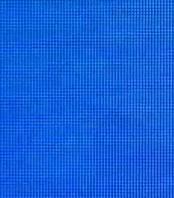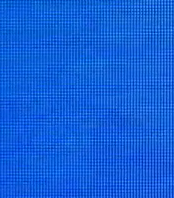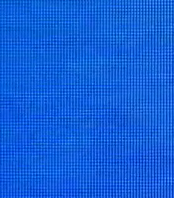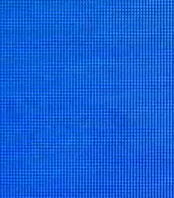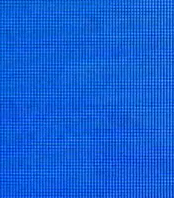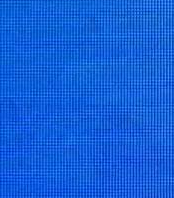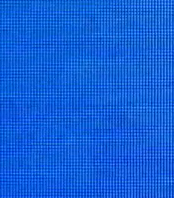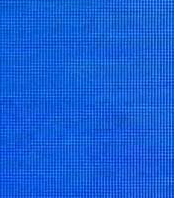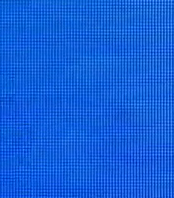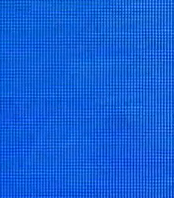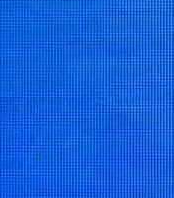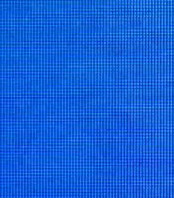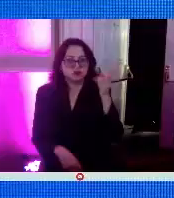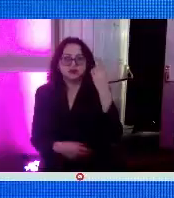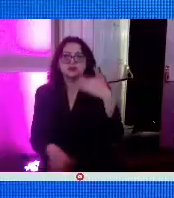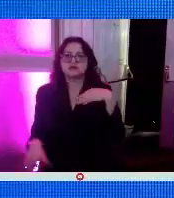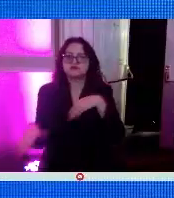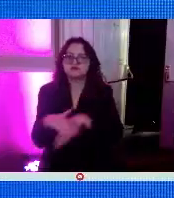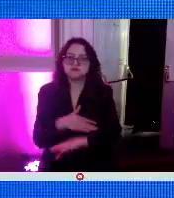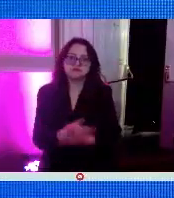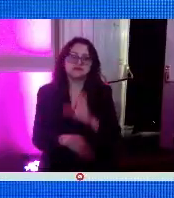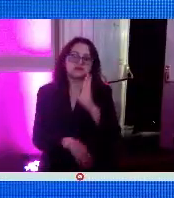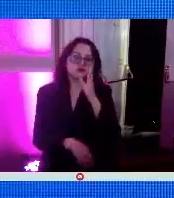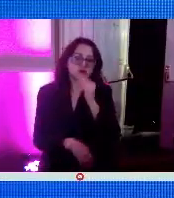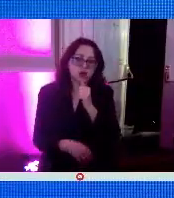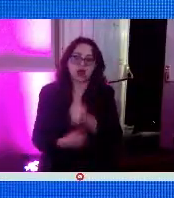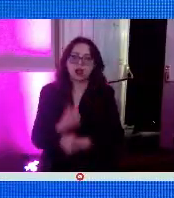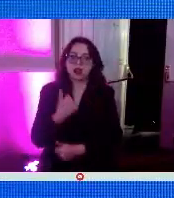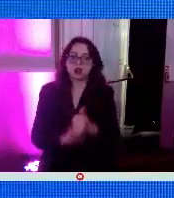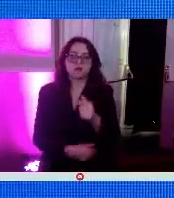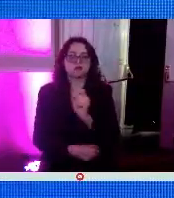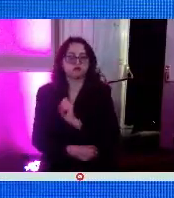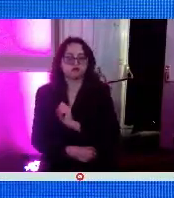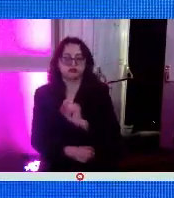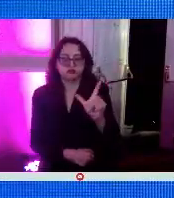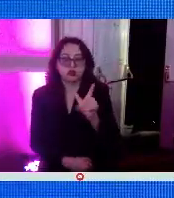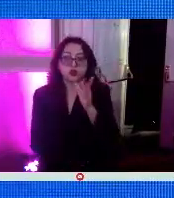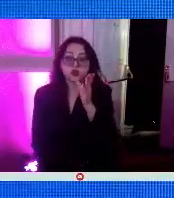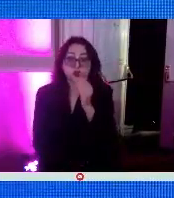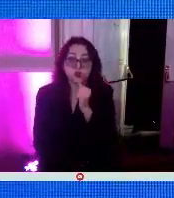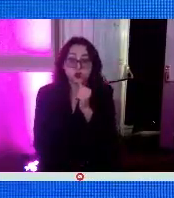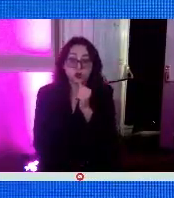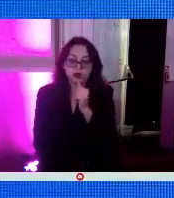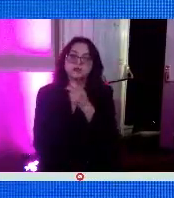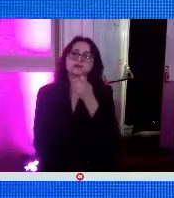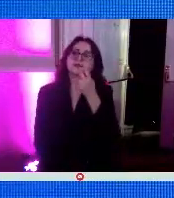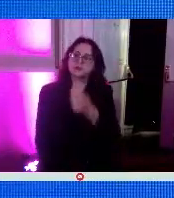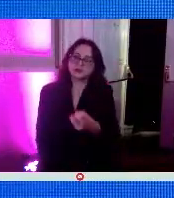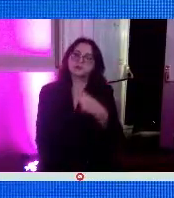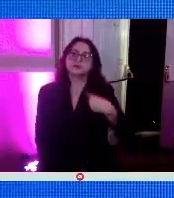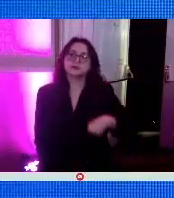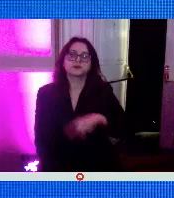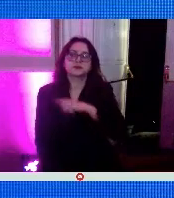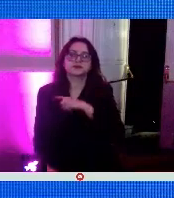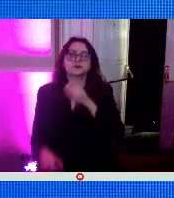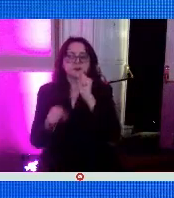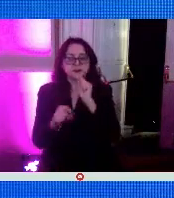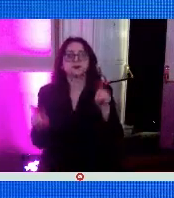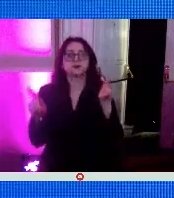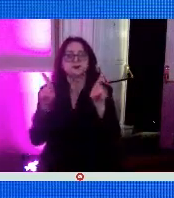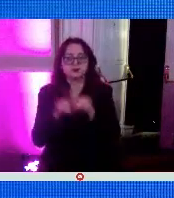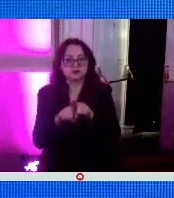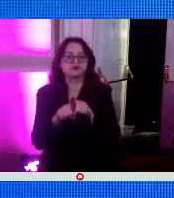universidades, a las que no entran a una carrera profesional, expresando también eso y siendo las privilegiadas